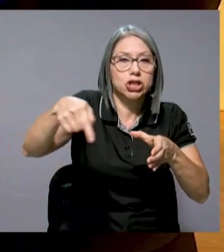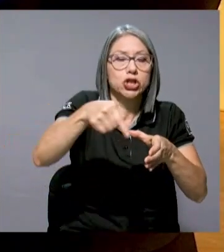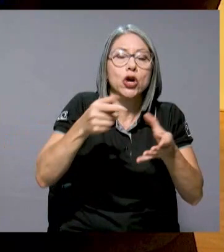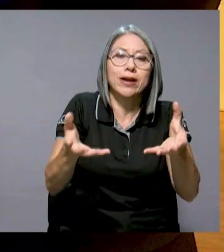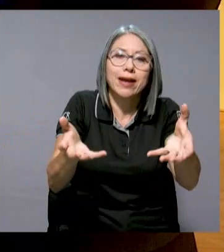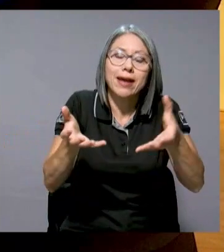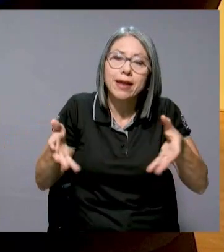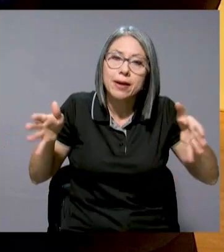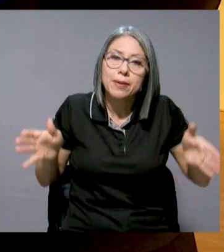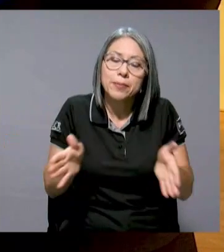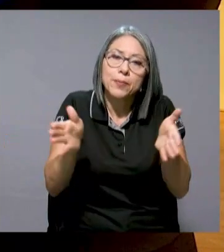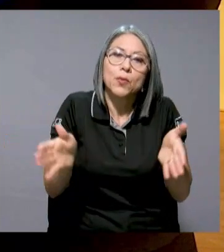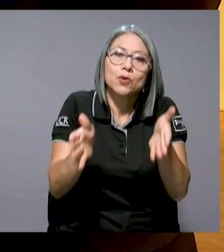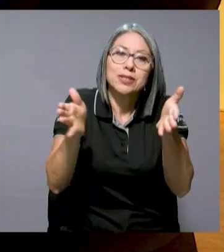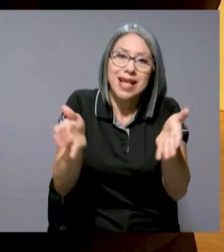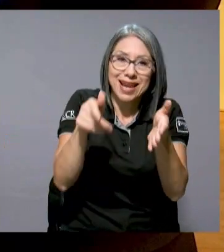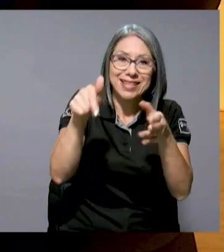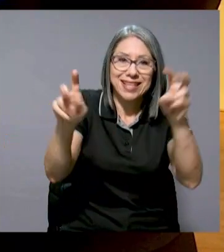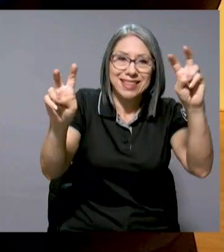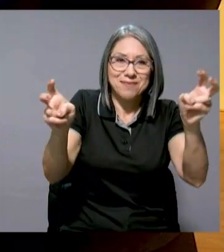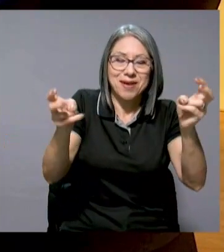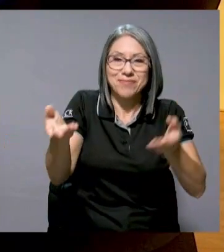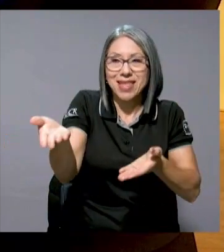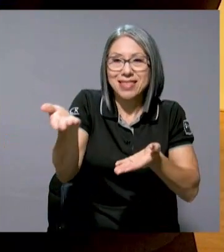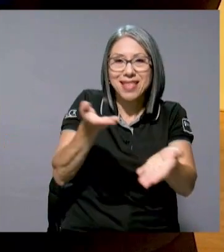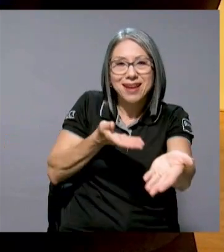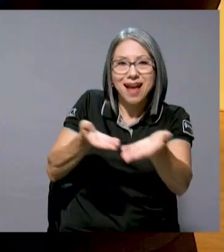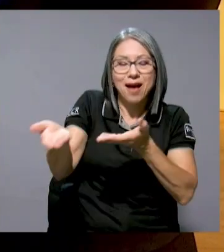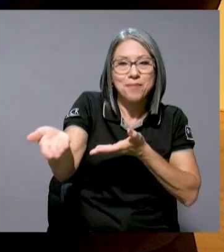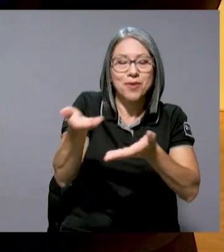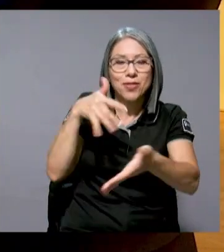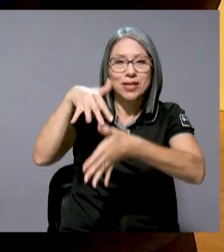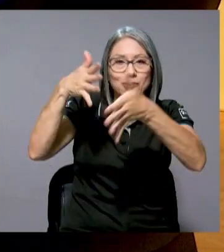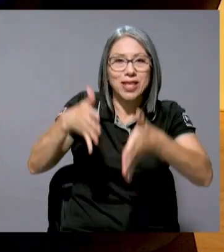impulsar el tema de intercambio de estudiantes. Tengo que decir que logramos un solo